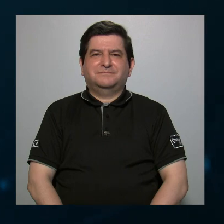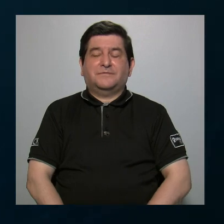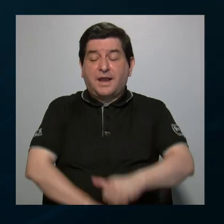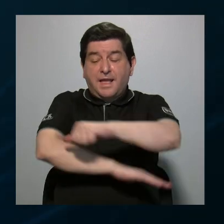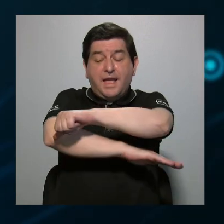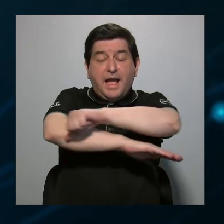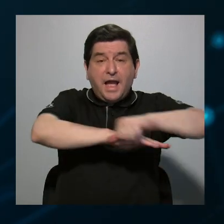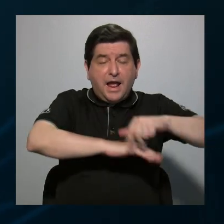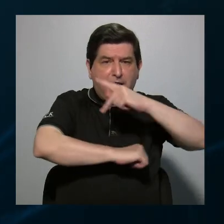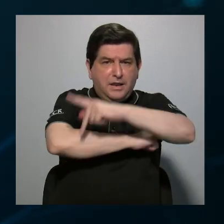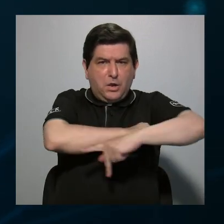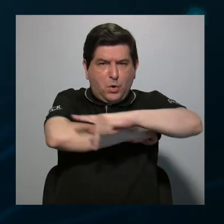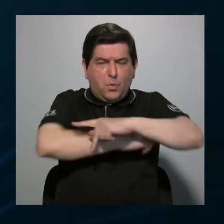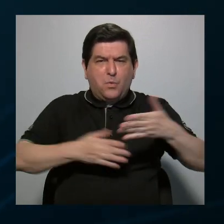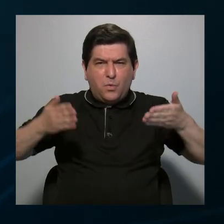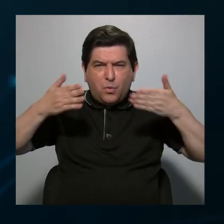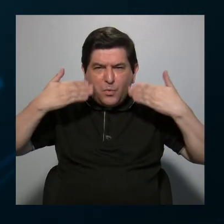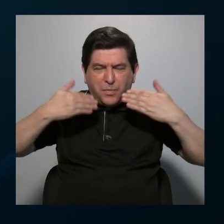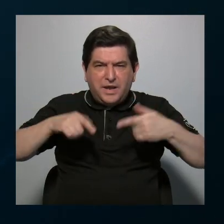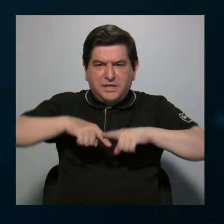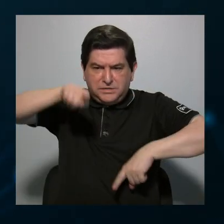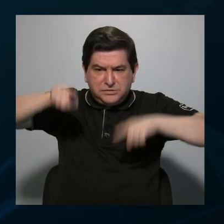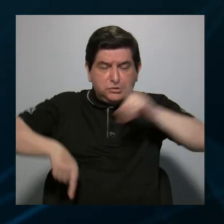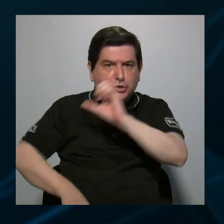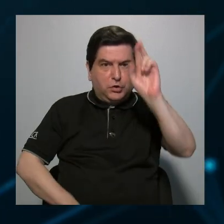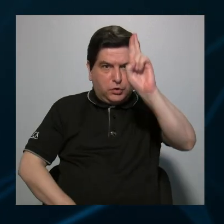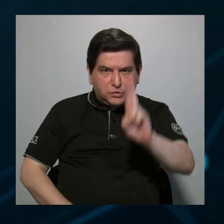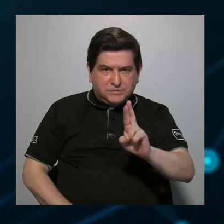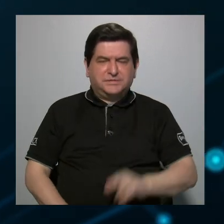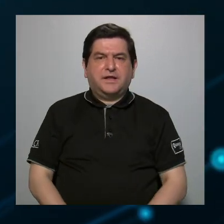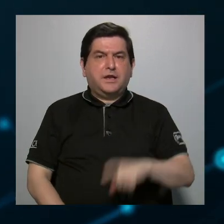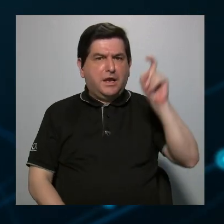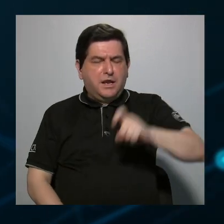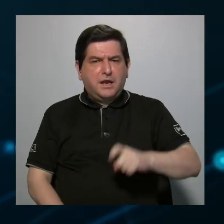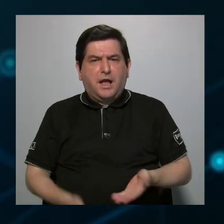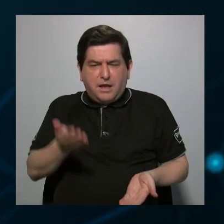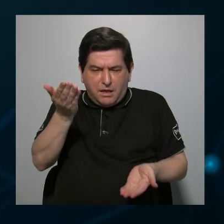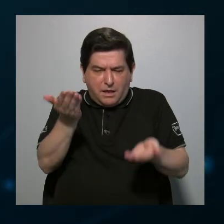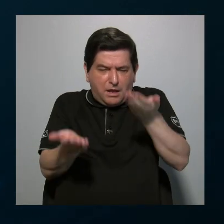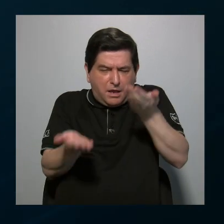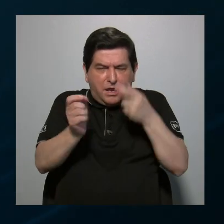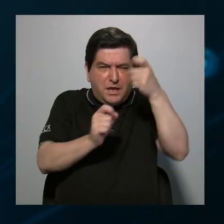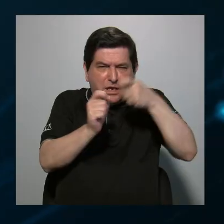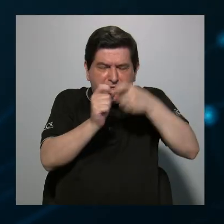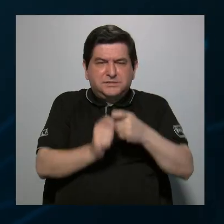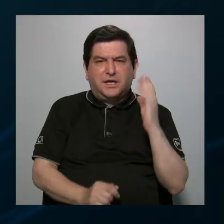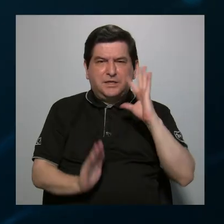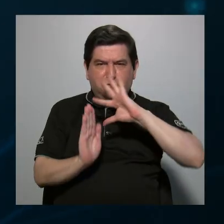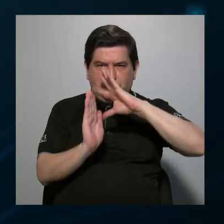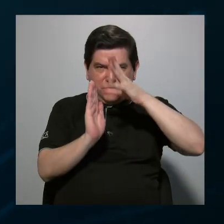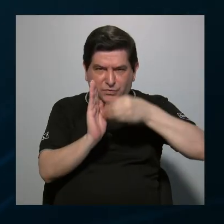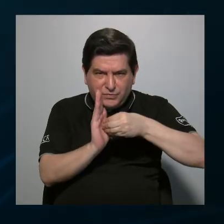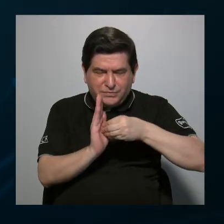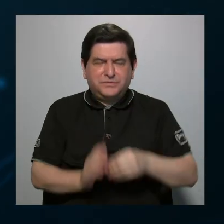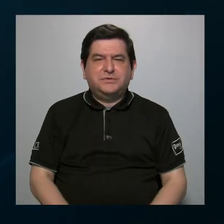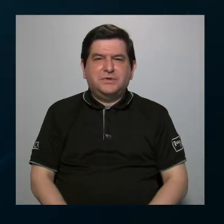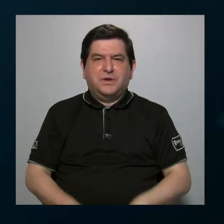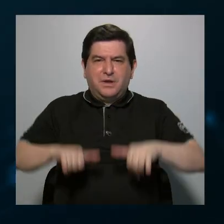La arquitectura en un país tropical y diverso como Costa Rica requiere un equilibrio preciso entre belleza